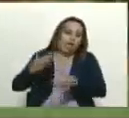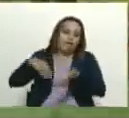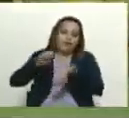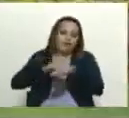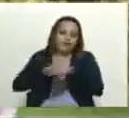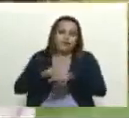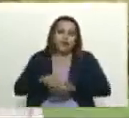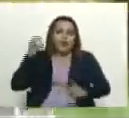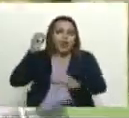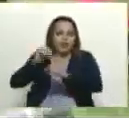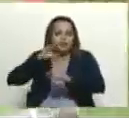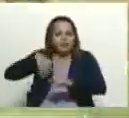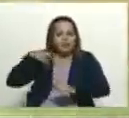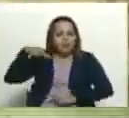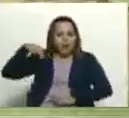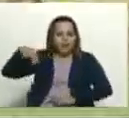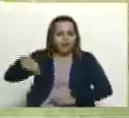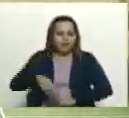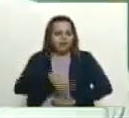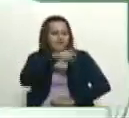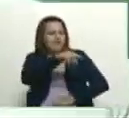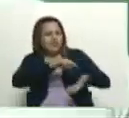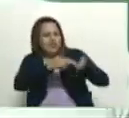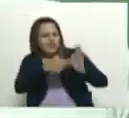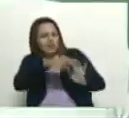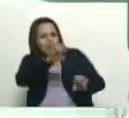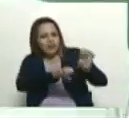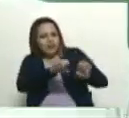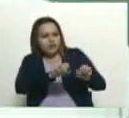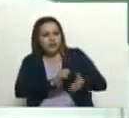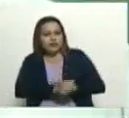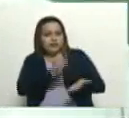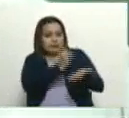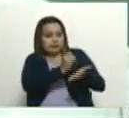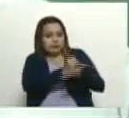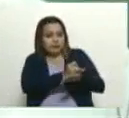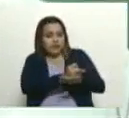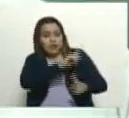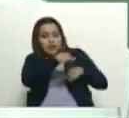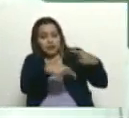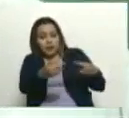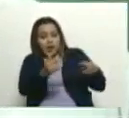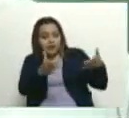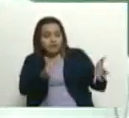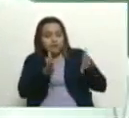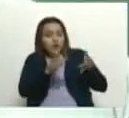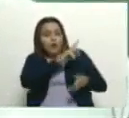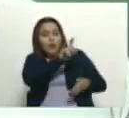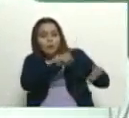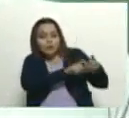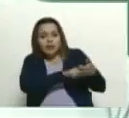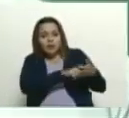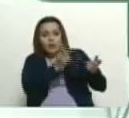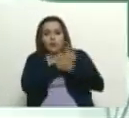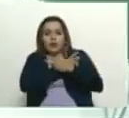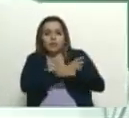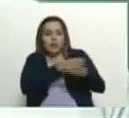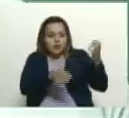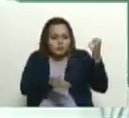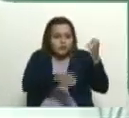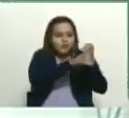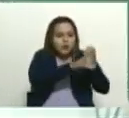Su meta es caminar. ¿En qué consiste esta prueba de fuego? Que es una vez que se ha logrado formar el hueso, es